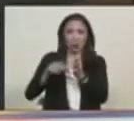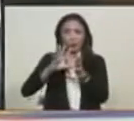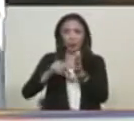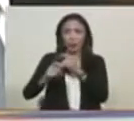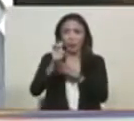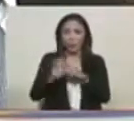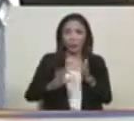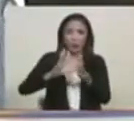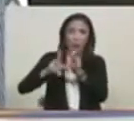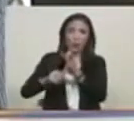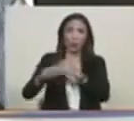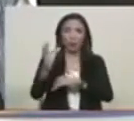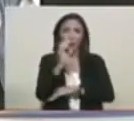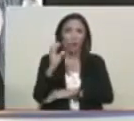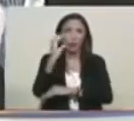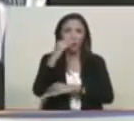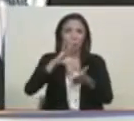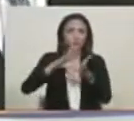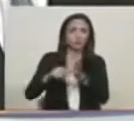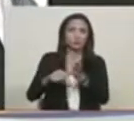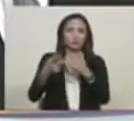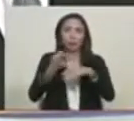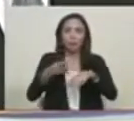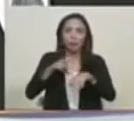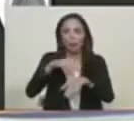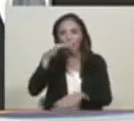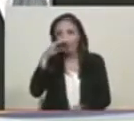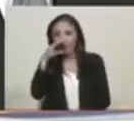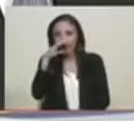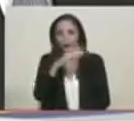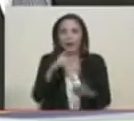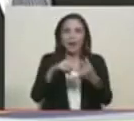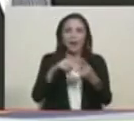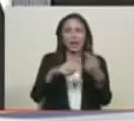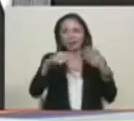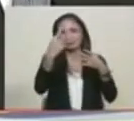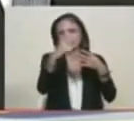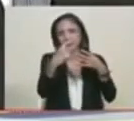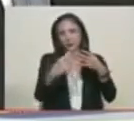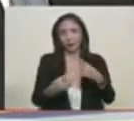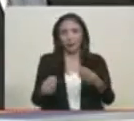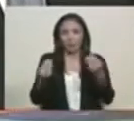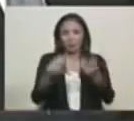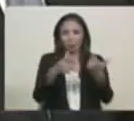las lacras de la mafia colombiana de cúcuta maicao